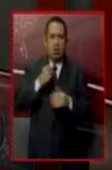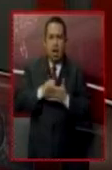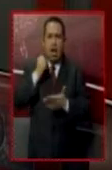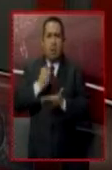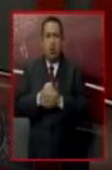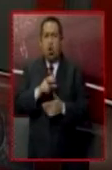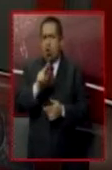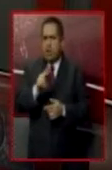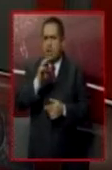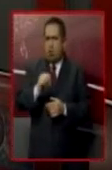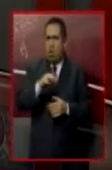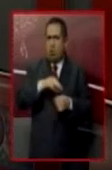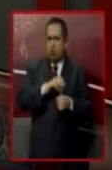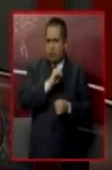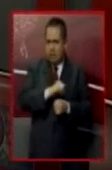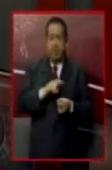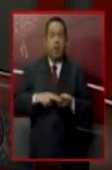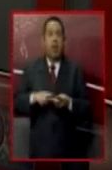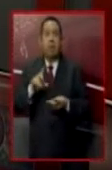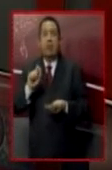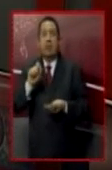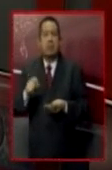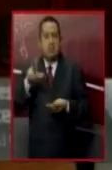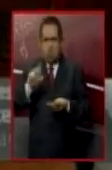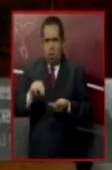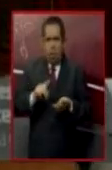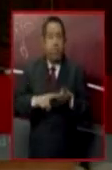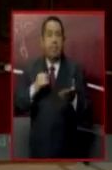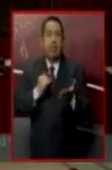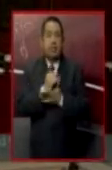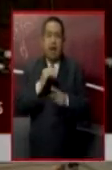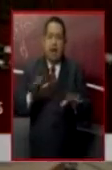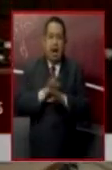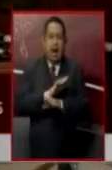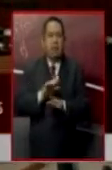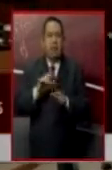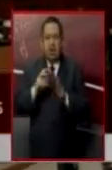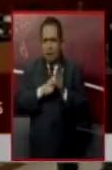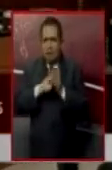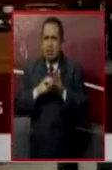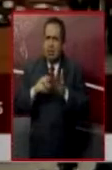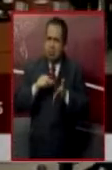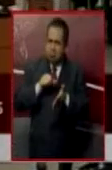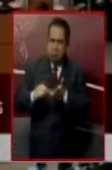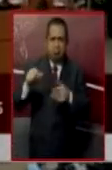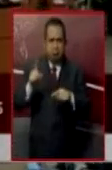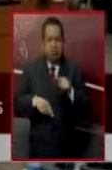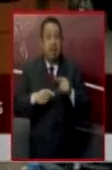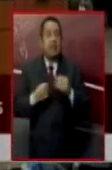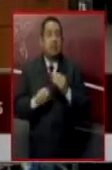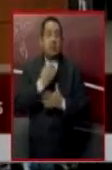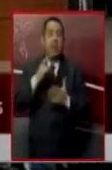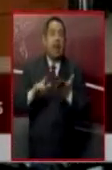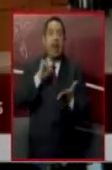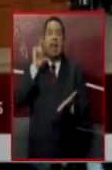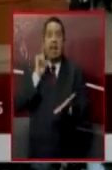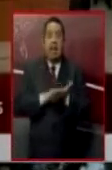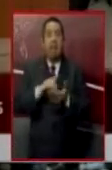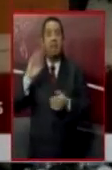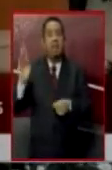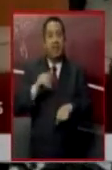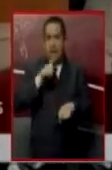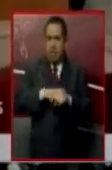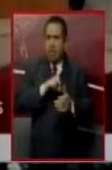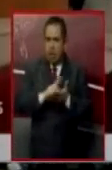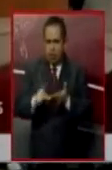con 89 votos a favor y 20 en contra un dictamen por el que se reforman, adicionan y derogan diversas disposiciones de la